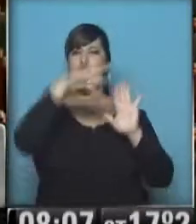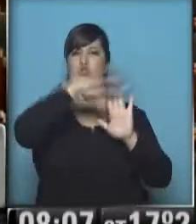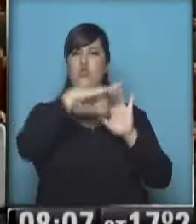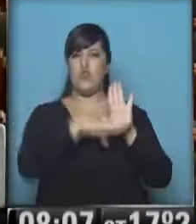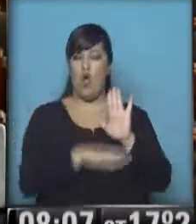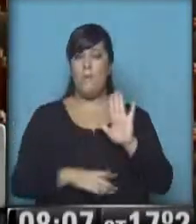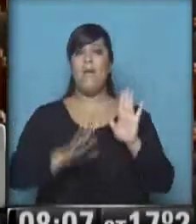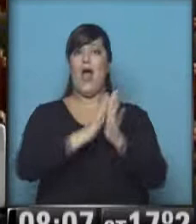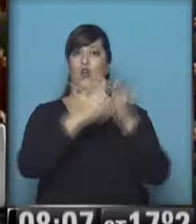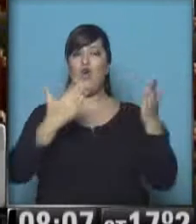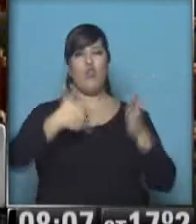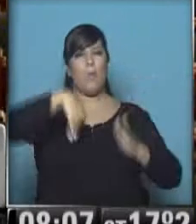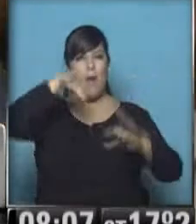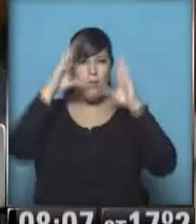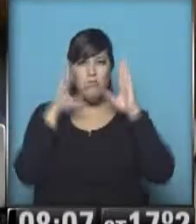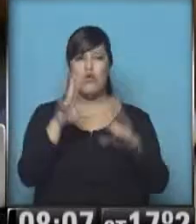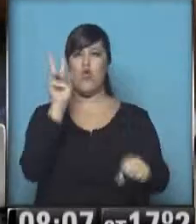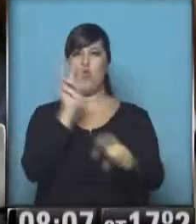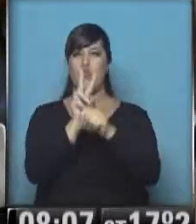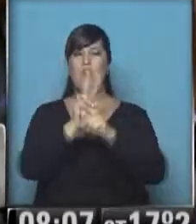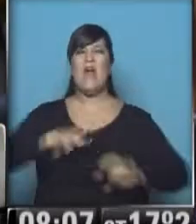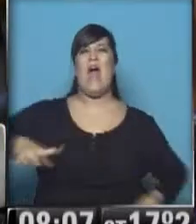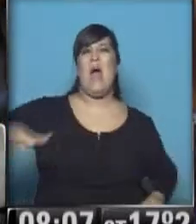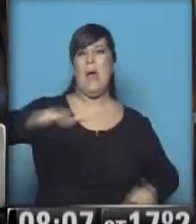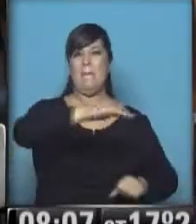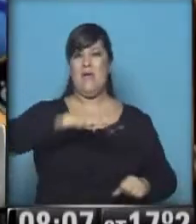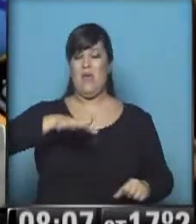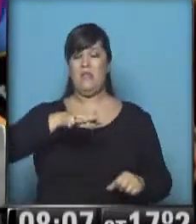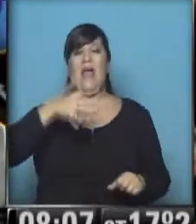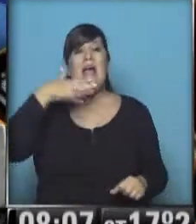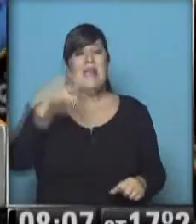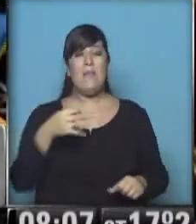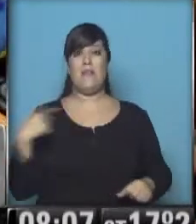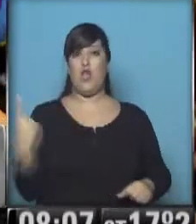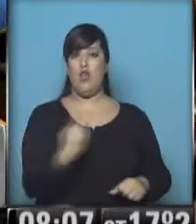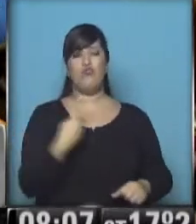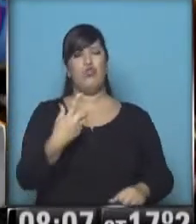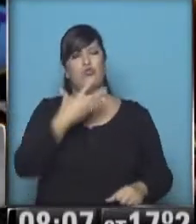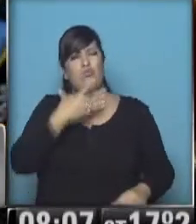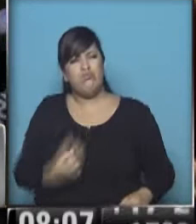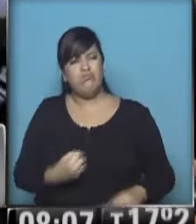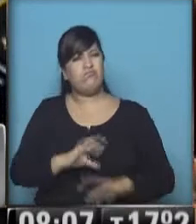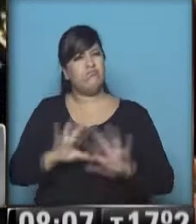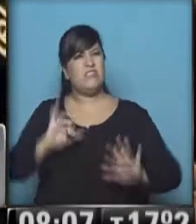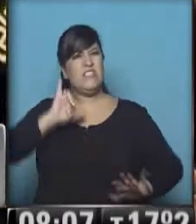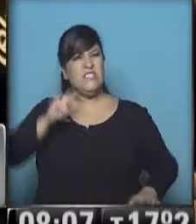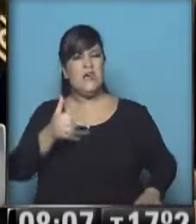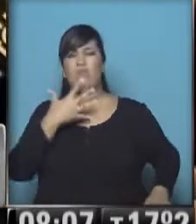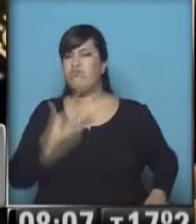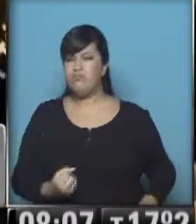una fuerte vocación por la protección del ambiente lo que realmente a nosotros nos amarga la vida es